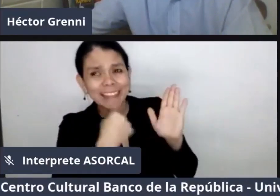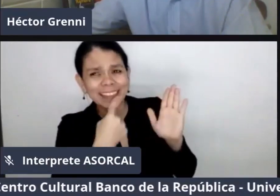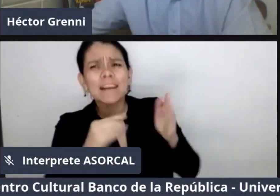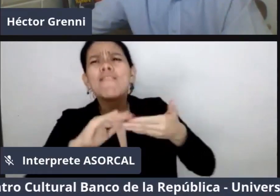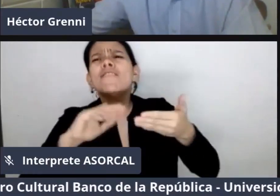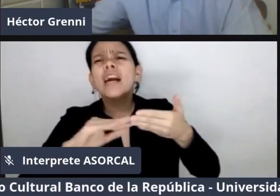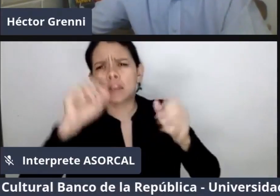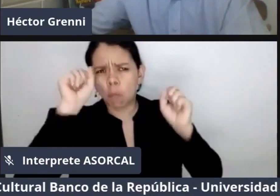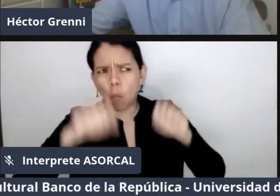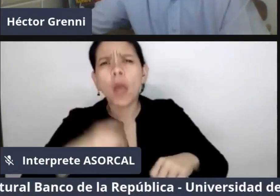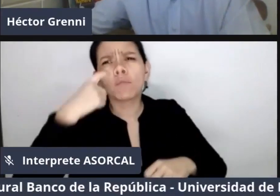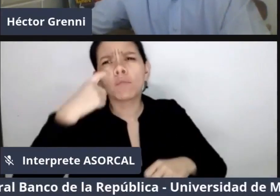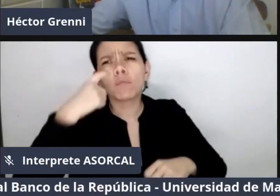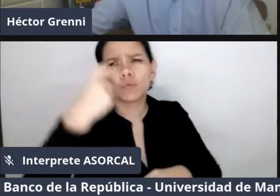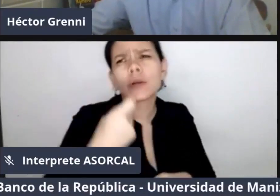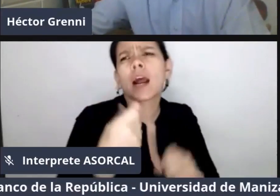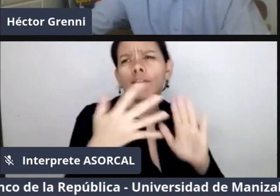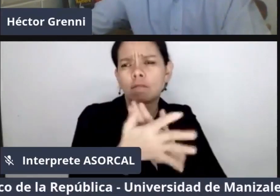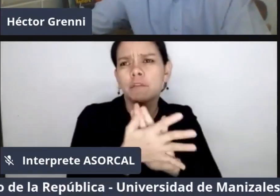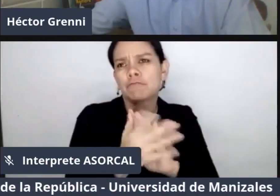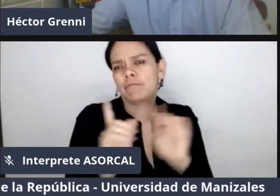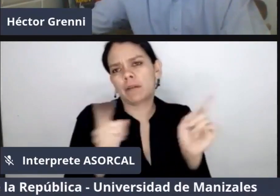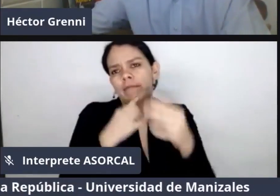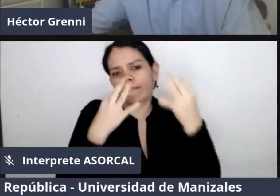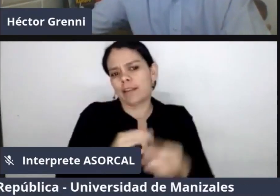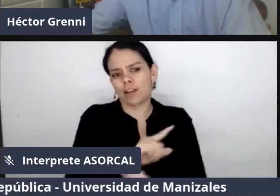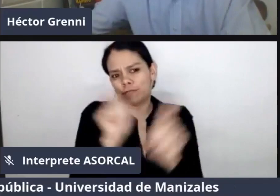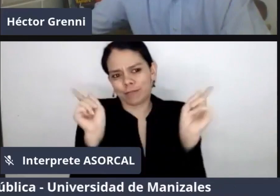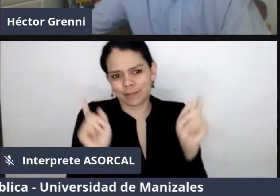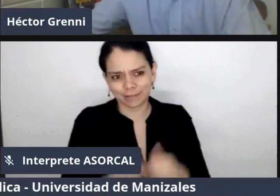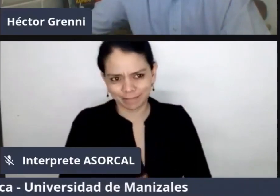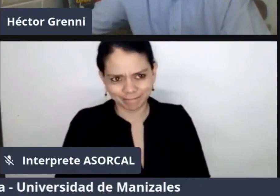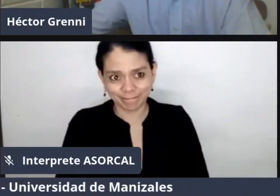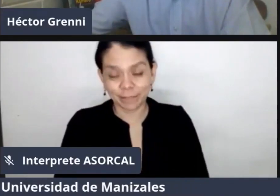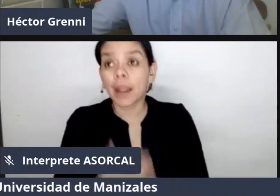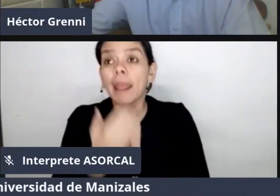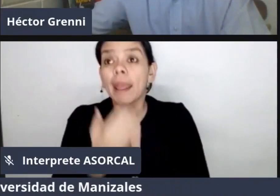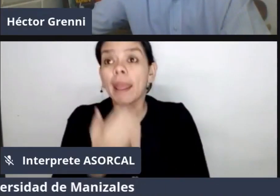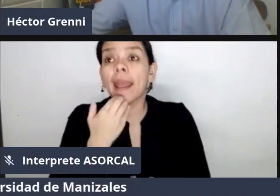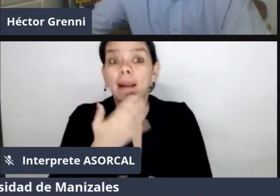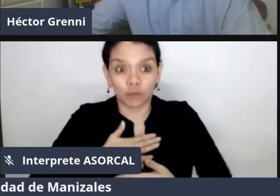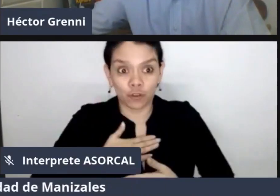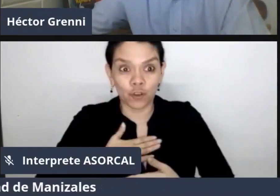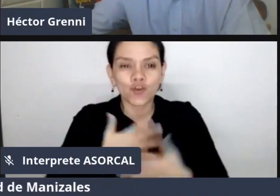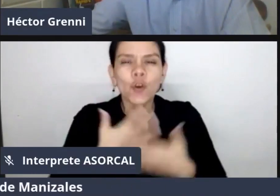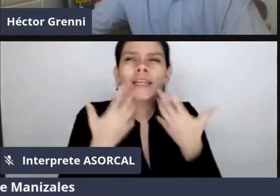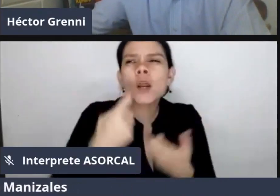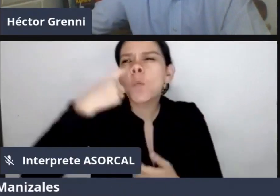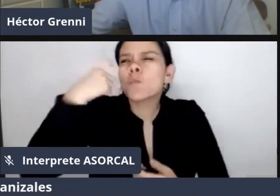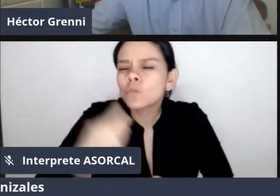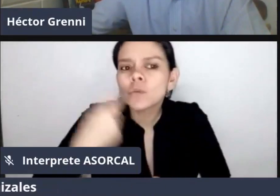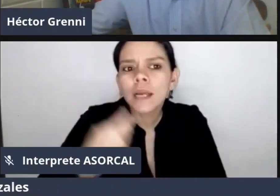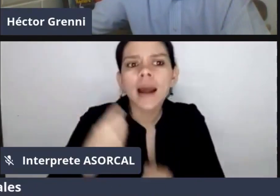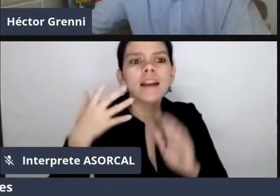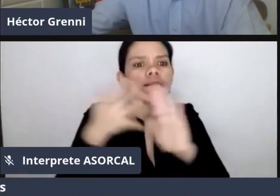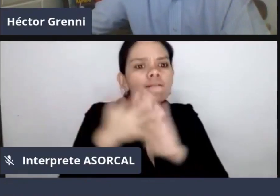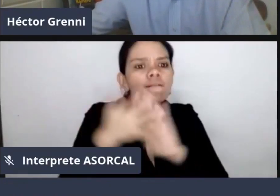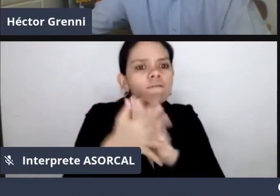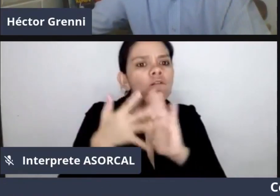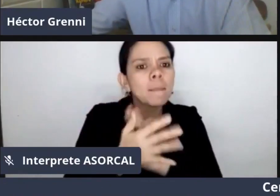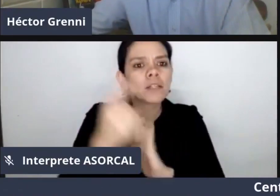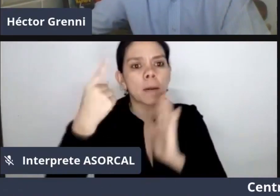querido buscar alguna información en el año 1979 en los archivos de las Fuerzas